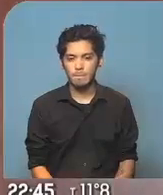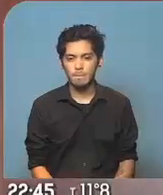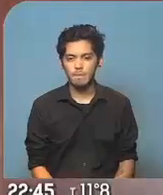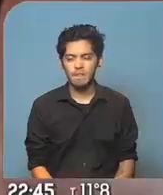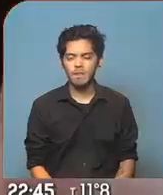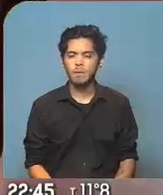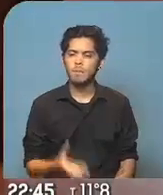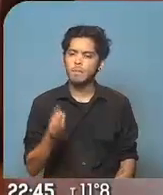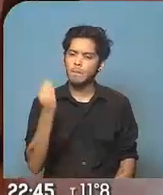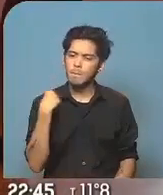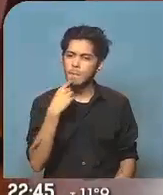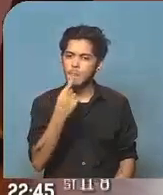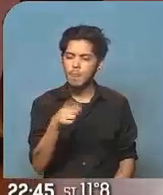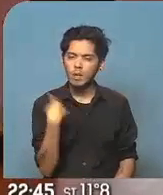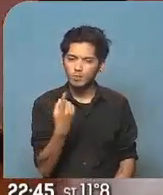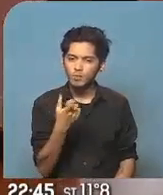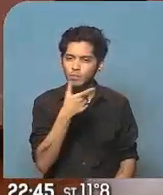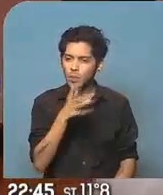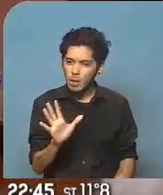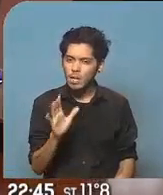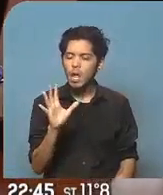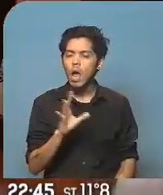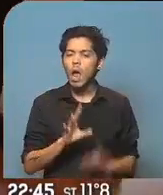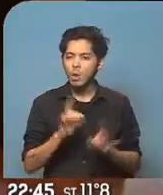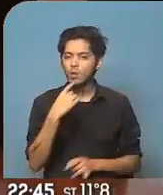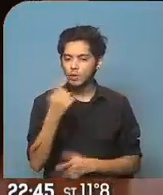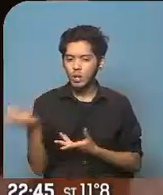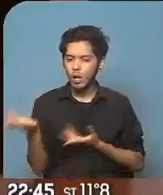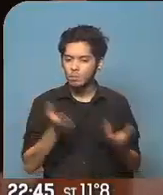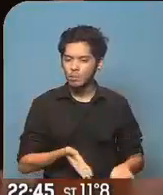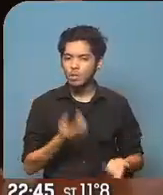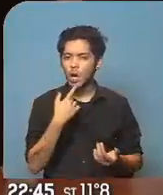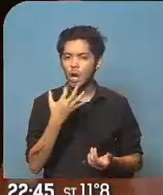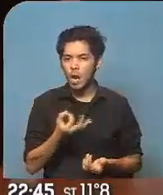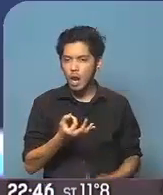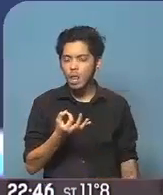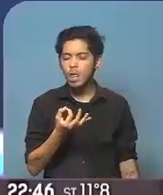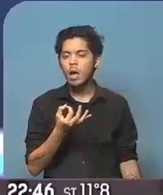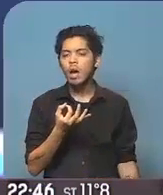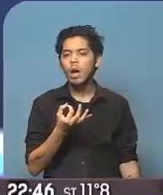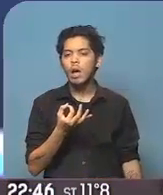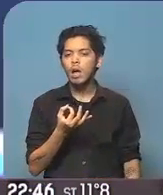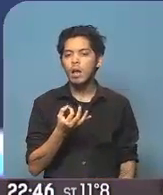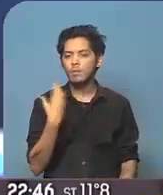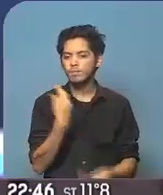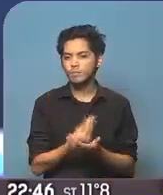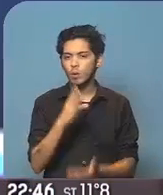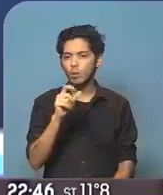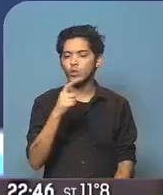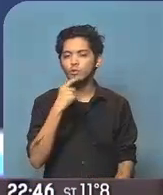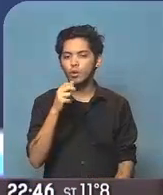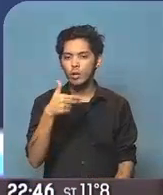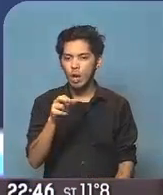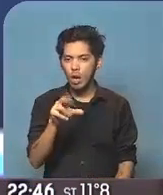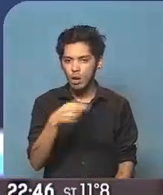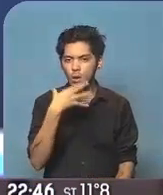Varias veces dijimos nosotros que nos parecía, y lo decían incluso los invitados, que en realidad la presencia de Bolsonaro tenía que ver con